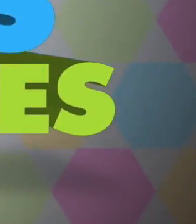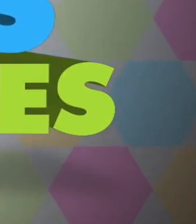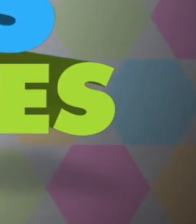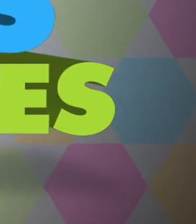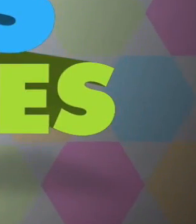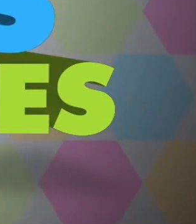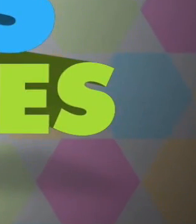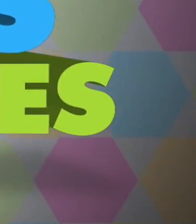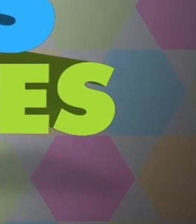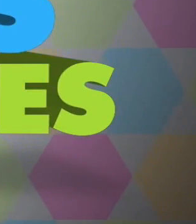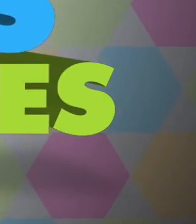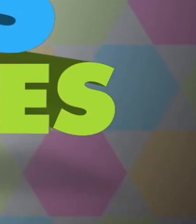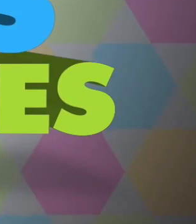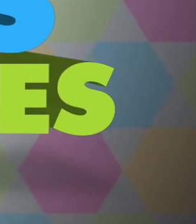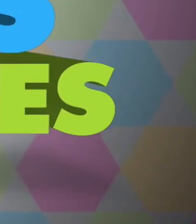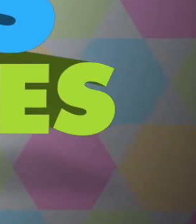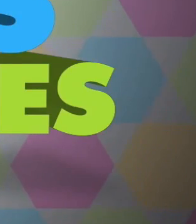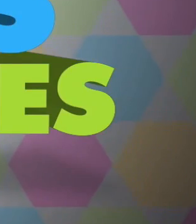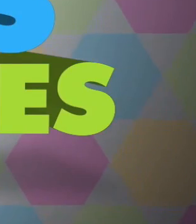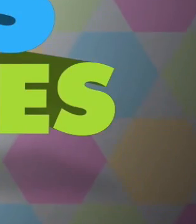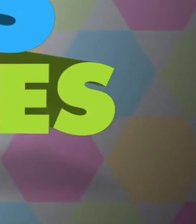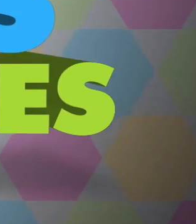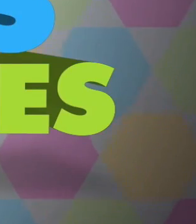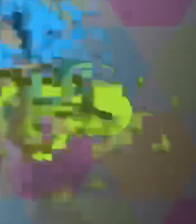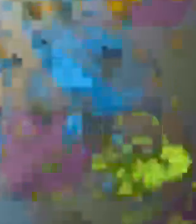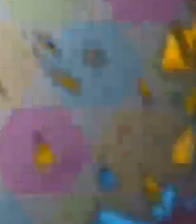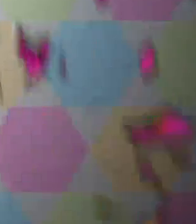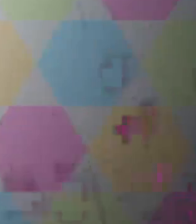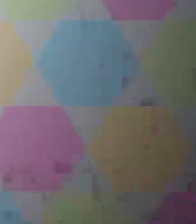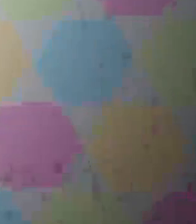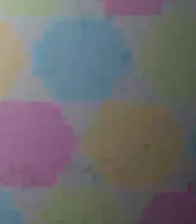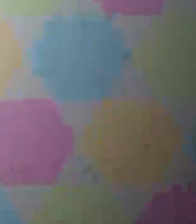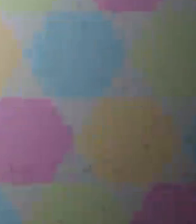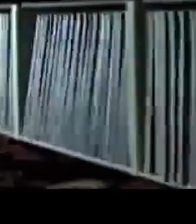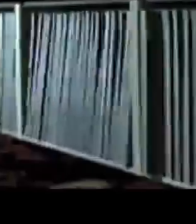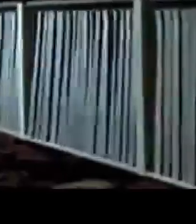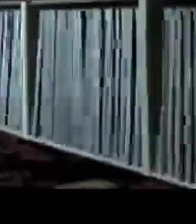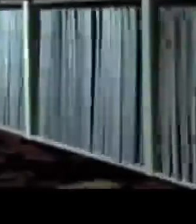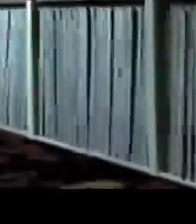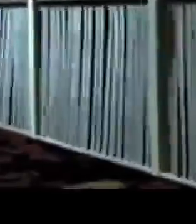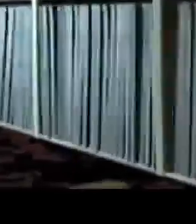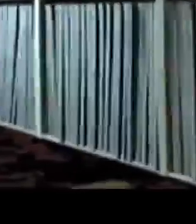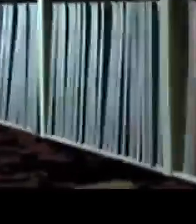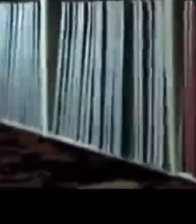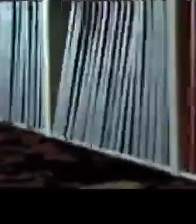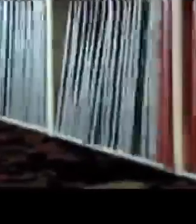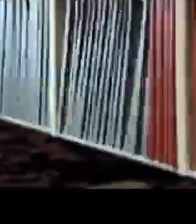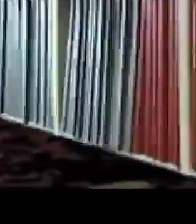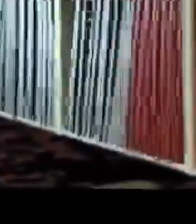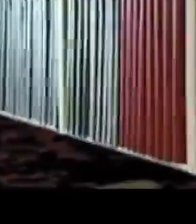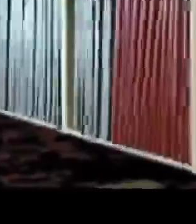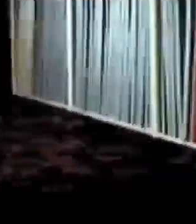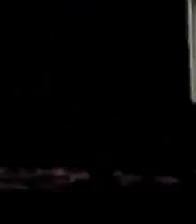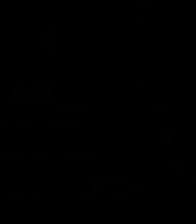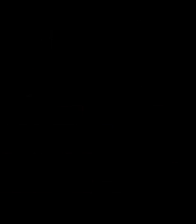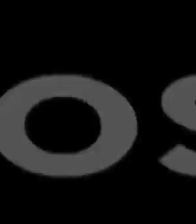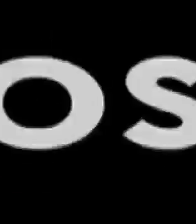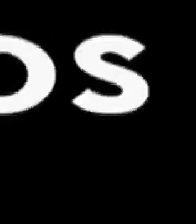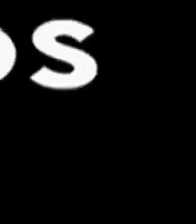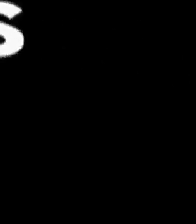Preguntas inesperadas, respuestas sorprendentes.